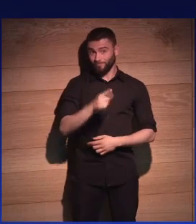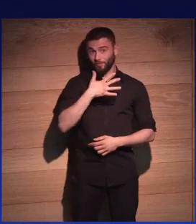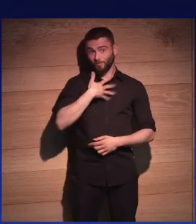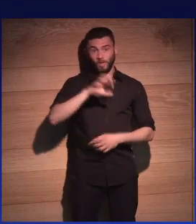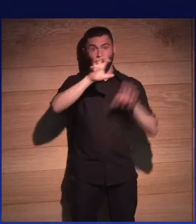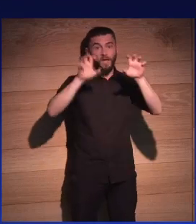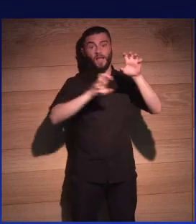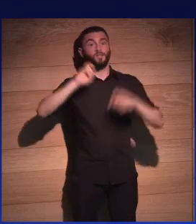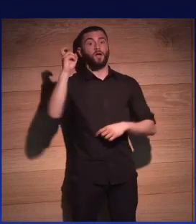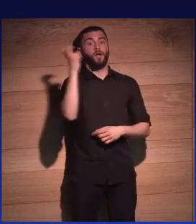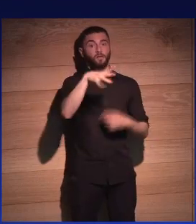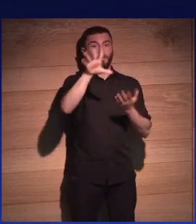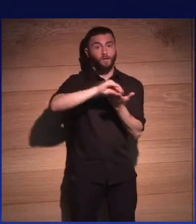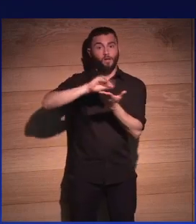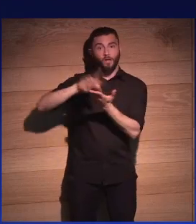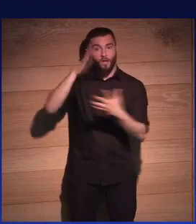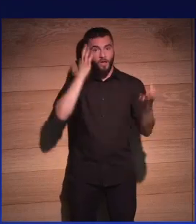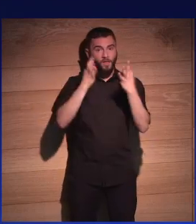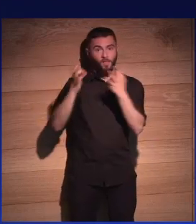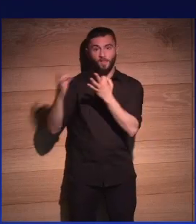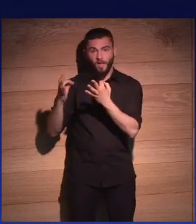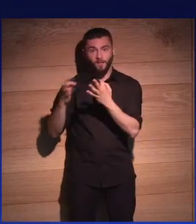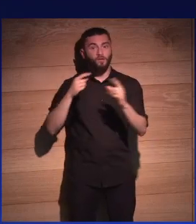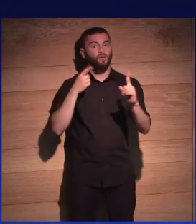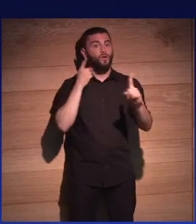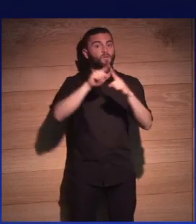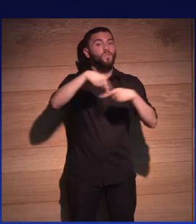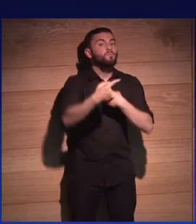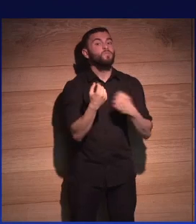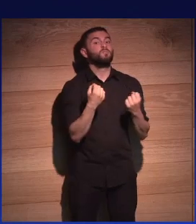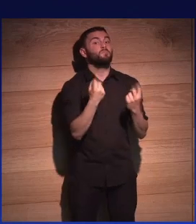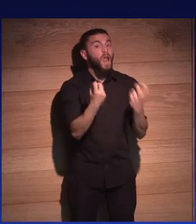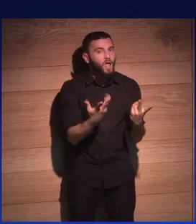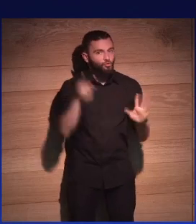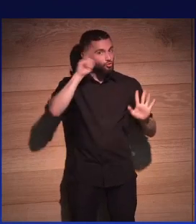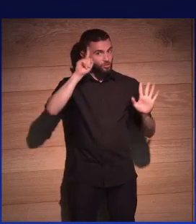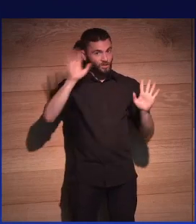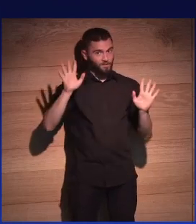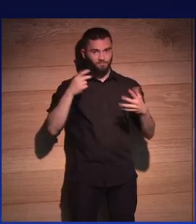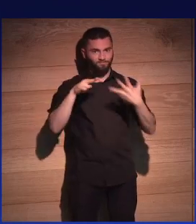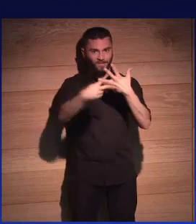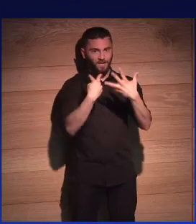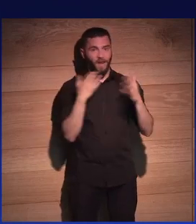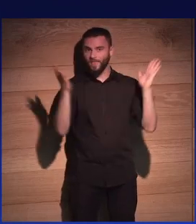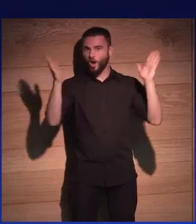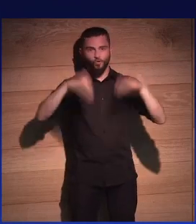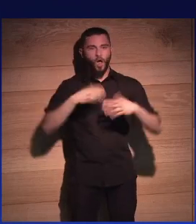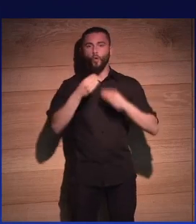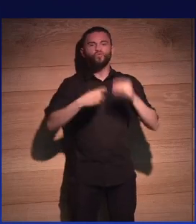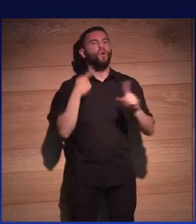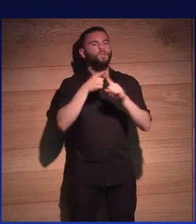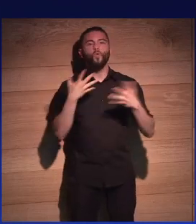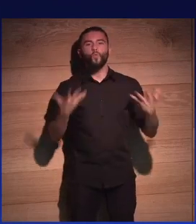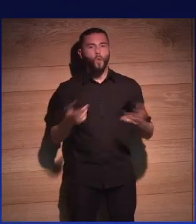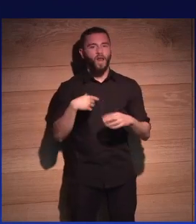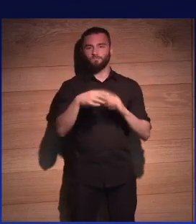forma masiva información biométrica de las personas, no se sabe ni para qué, ¿vale? Y no hay ningún tipo de transparencia sobre eso, sobre el uso que se le da, sobre